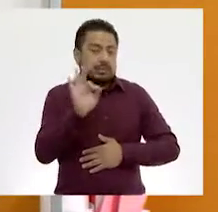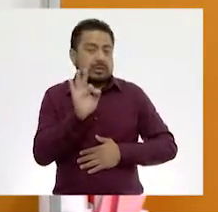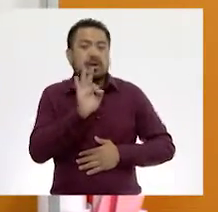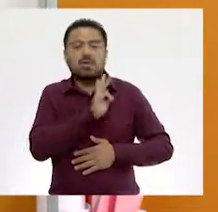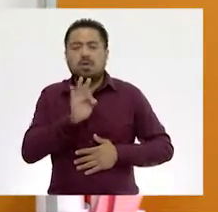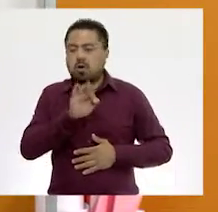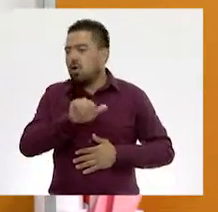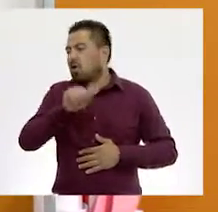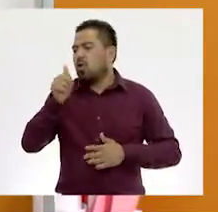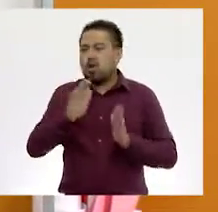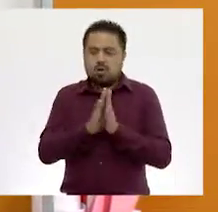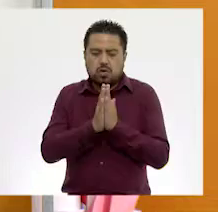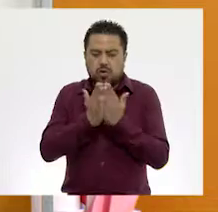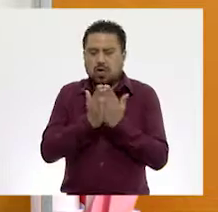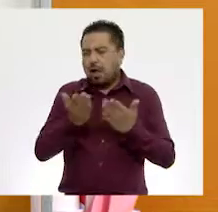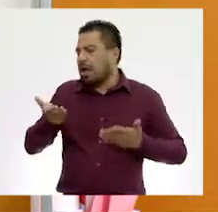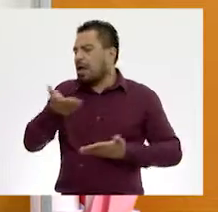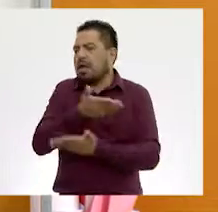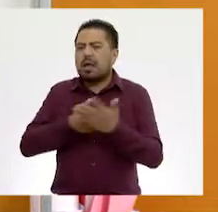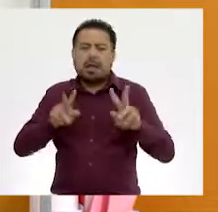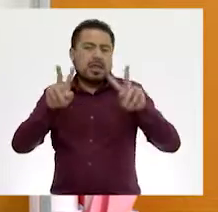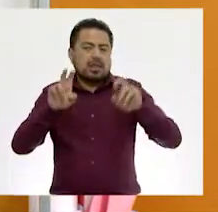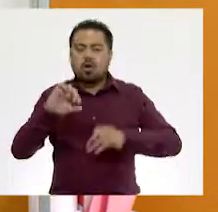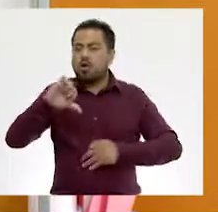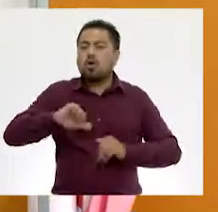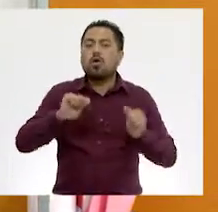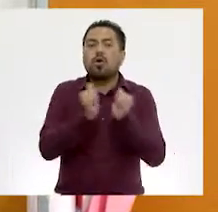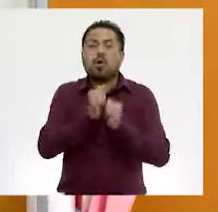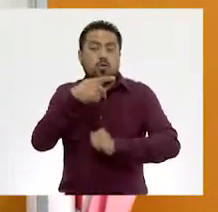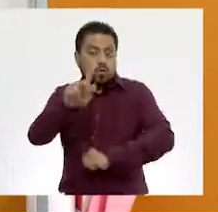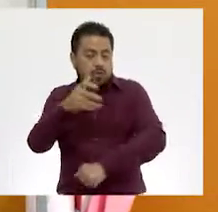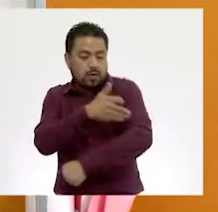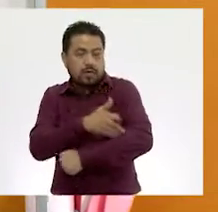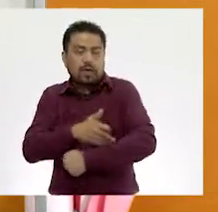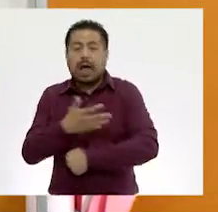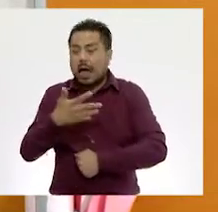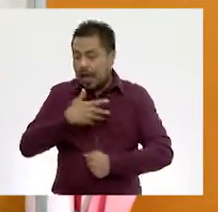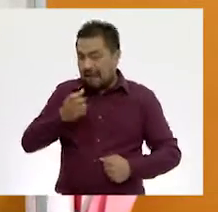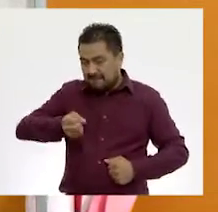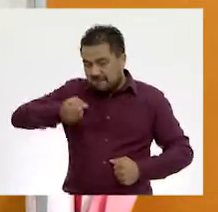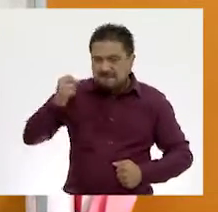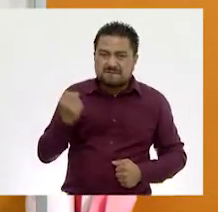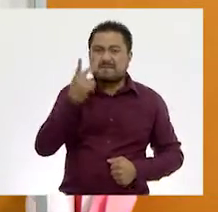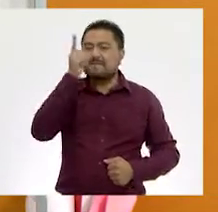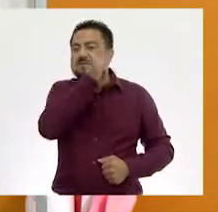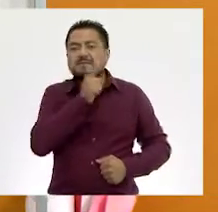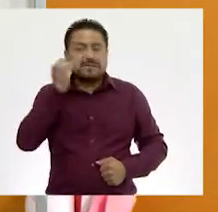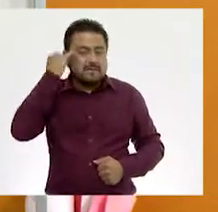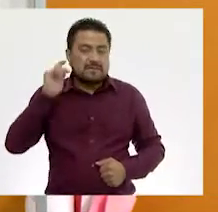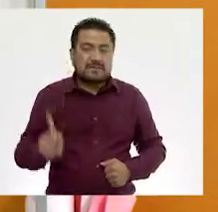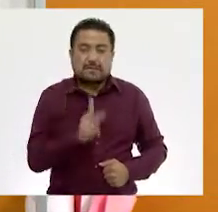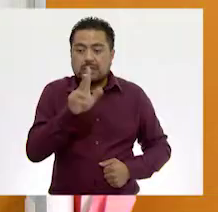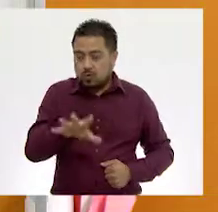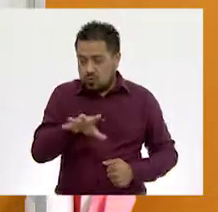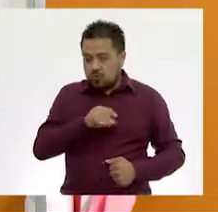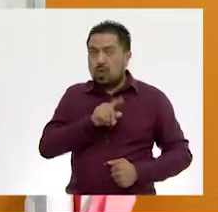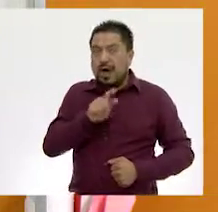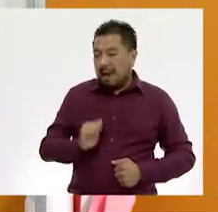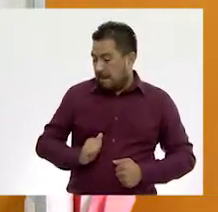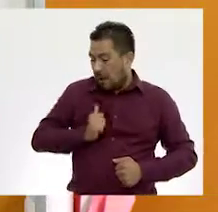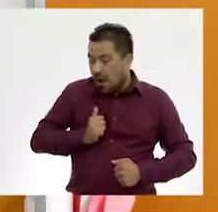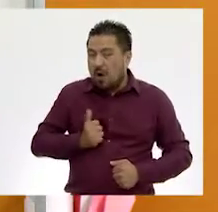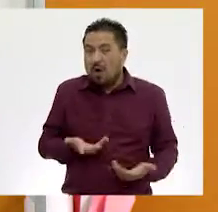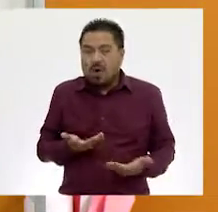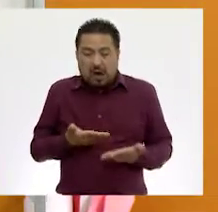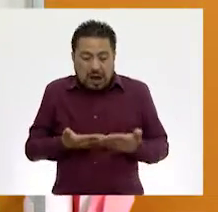posible, consulta otros libros y comenta el tema de hoy con tu familia. Si tienes la fortuna de hablar una lengua indígena, aprovecha